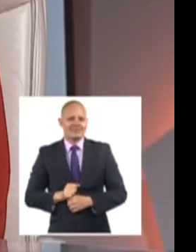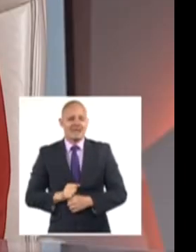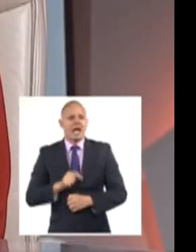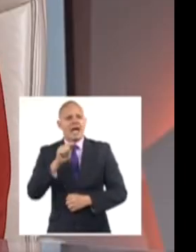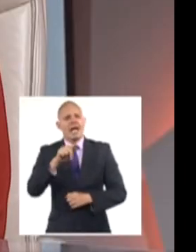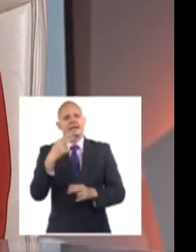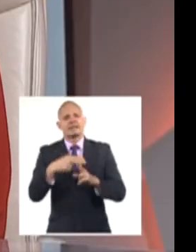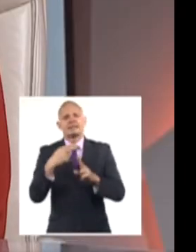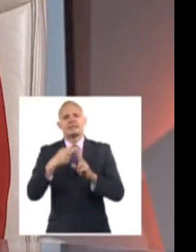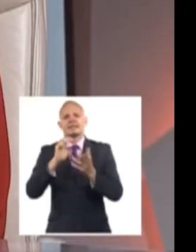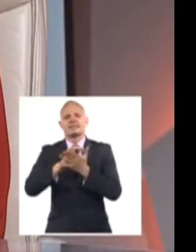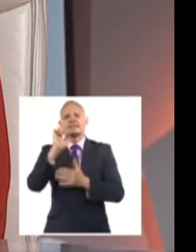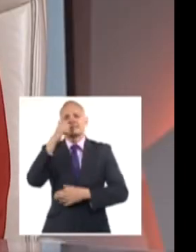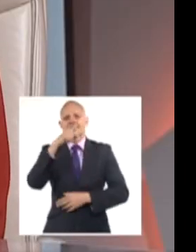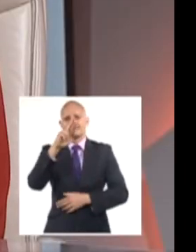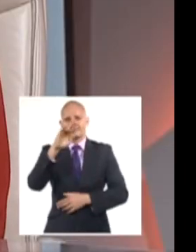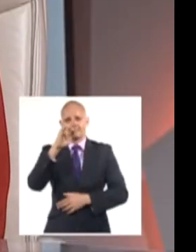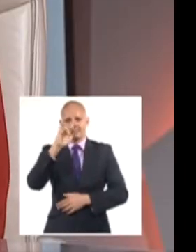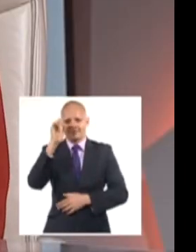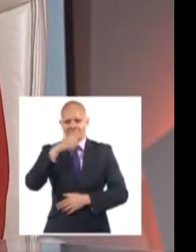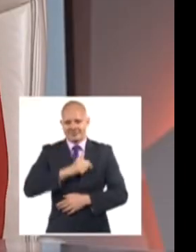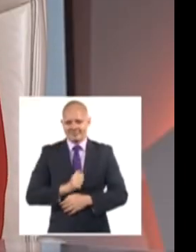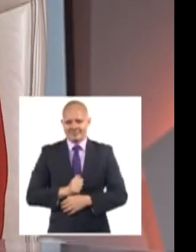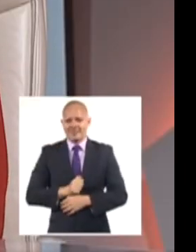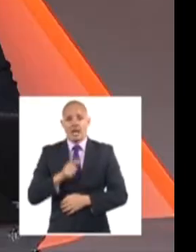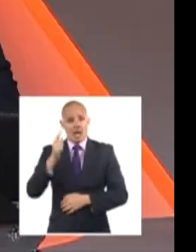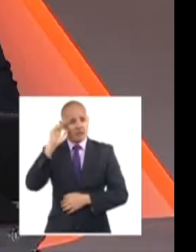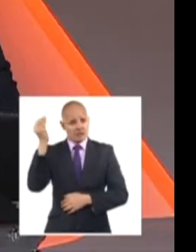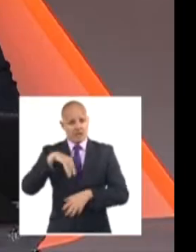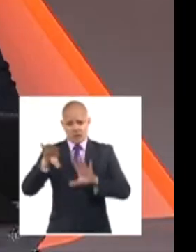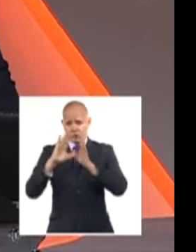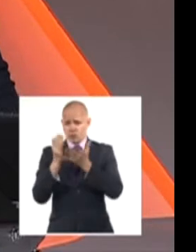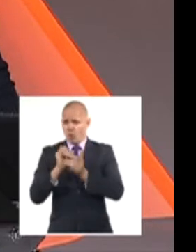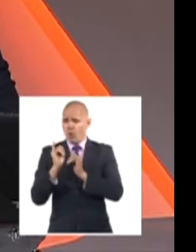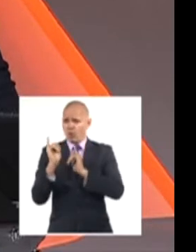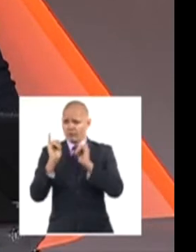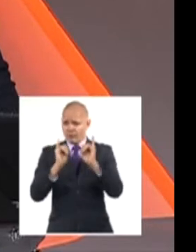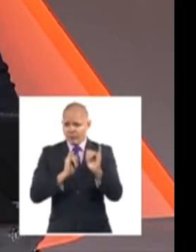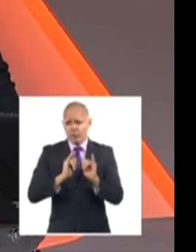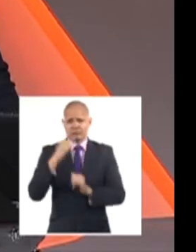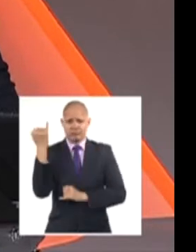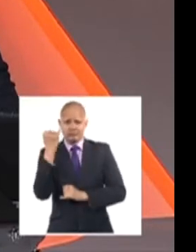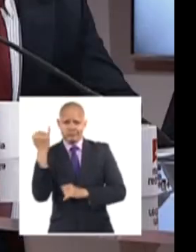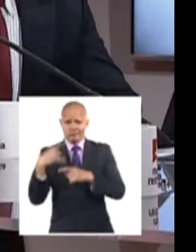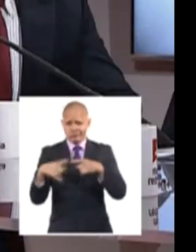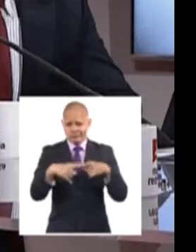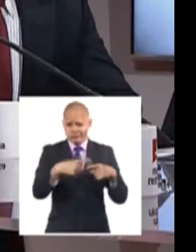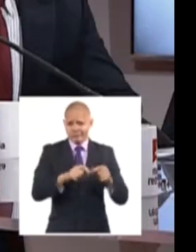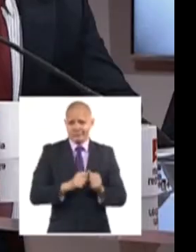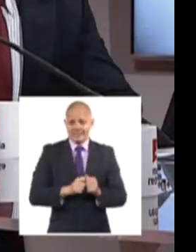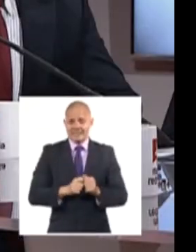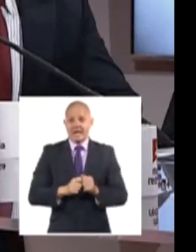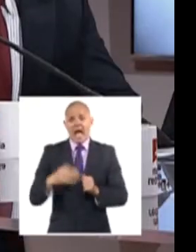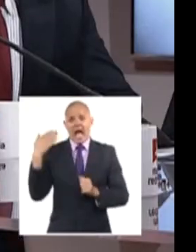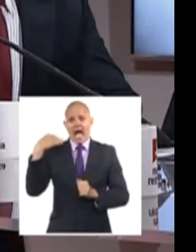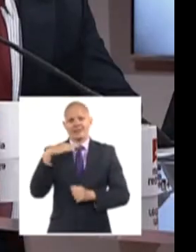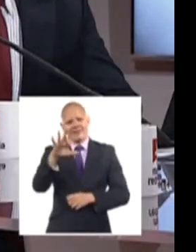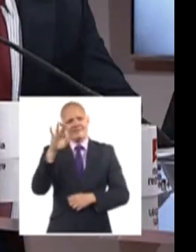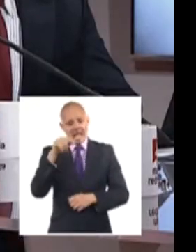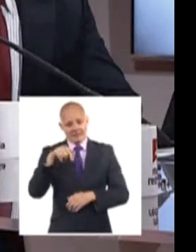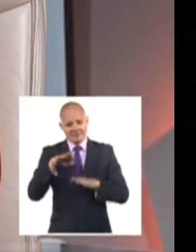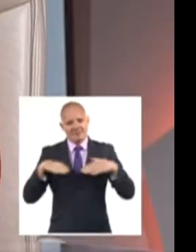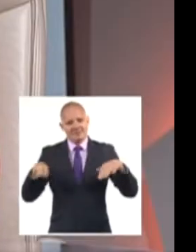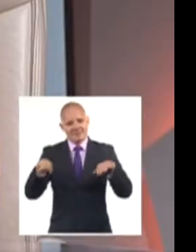quintero periodista y analista de temas internacionales para analista habitual y hacía un buen tiempo que no estaba por aquí un gusto